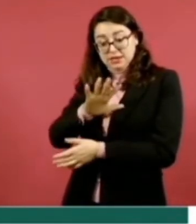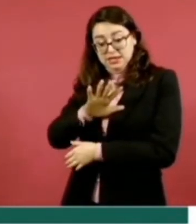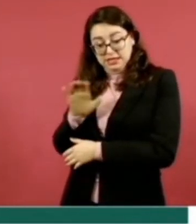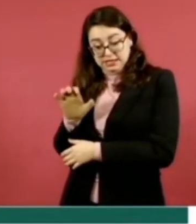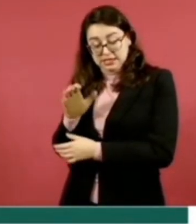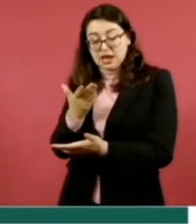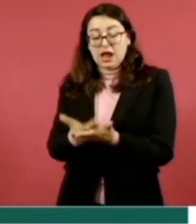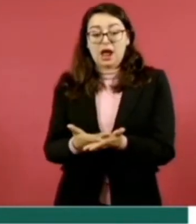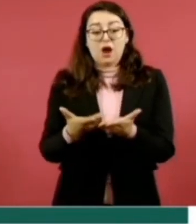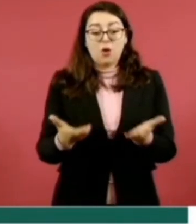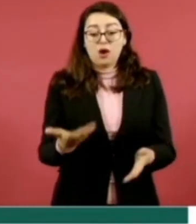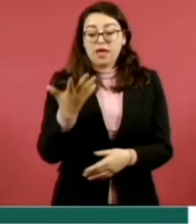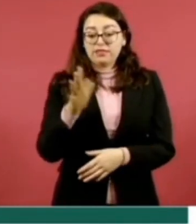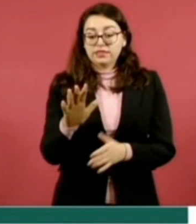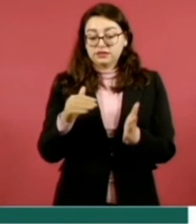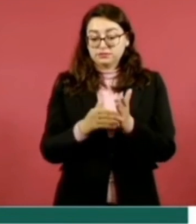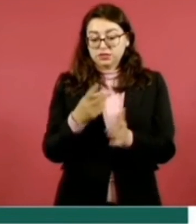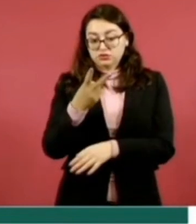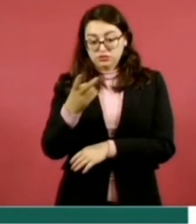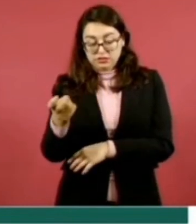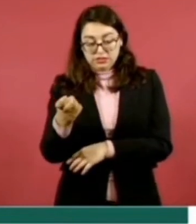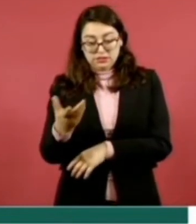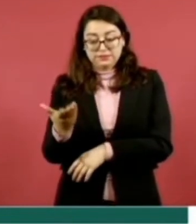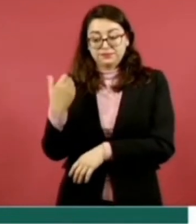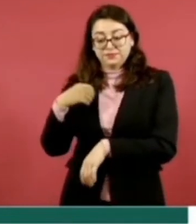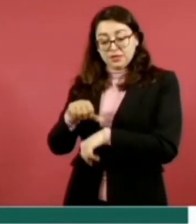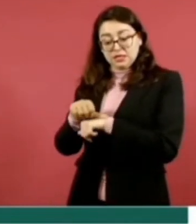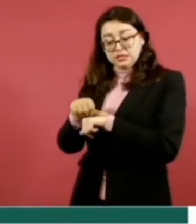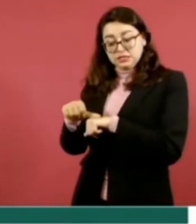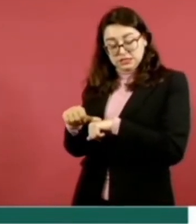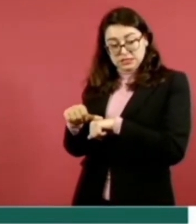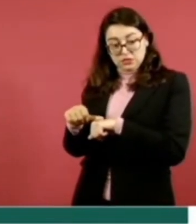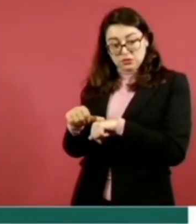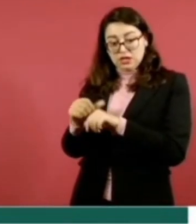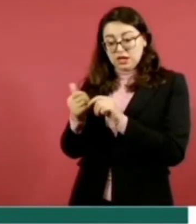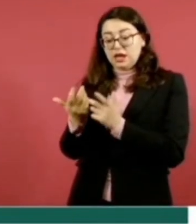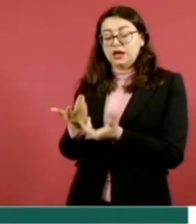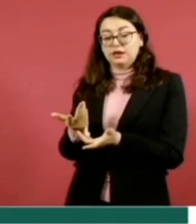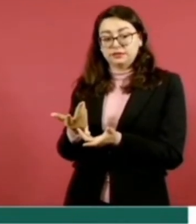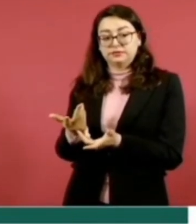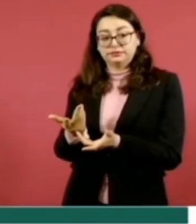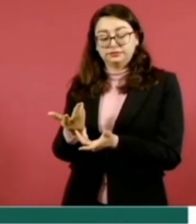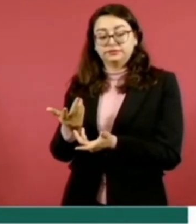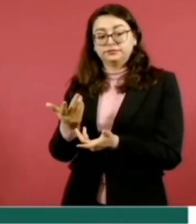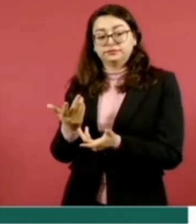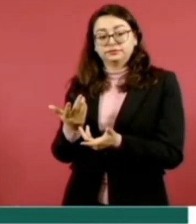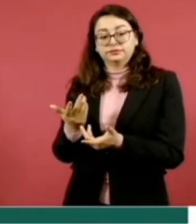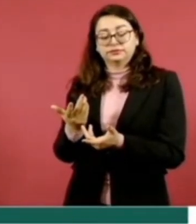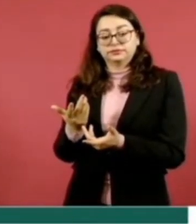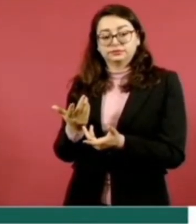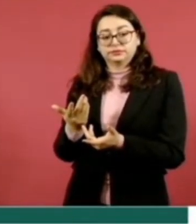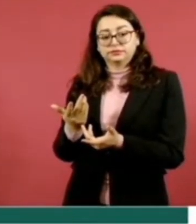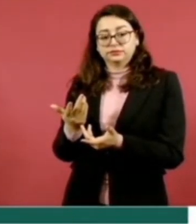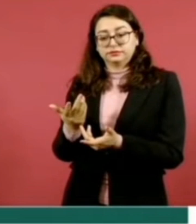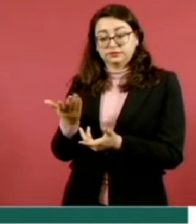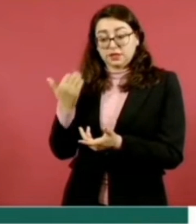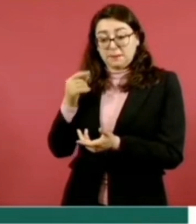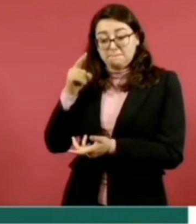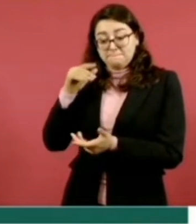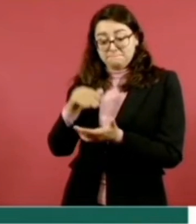7,590 a 10,247 y las cirugías también tuvieron un incremento del 18%. Si antes se